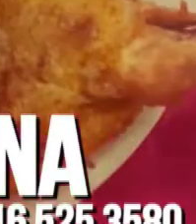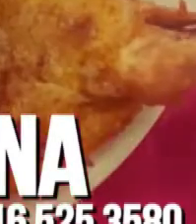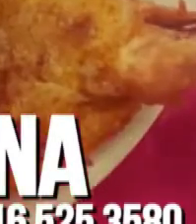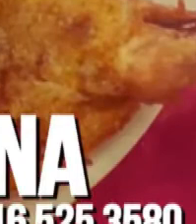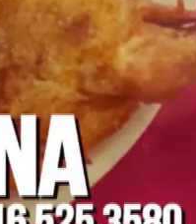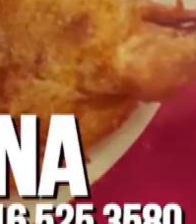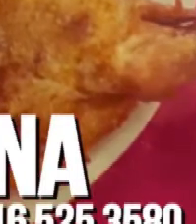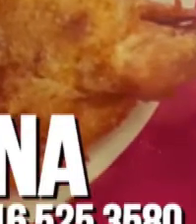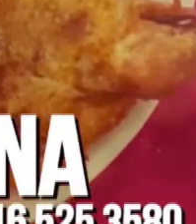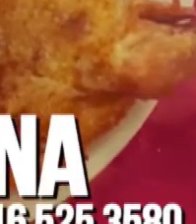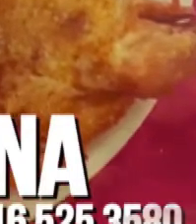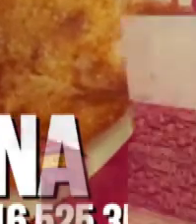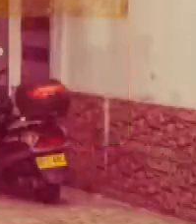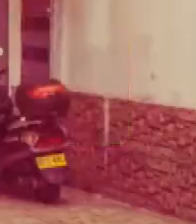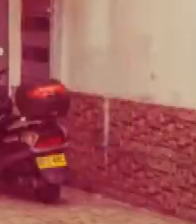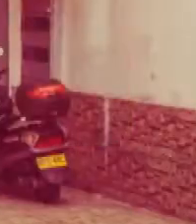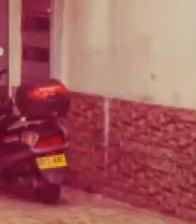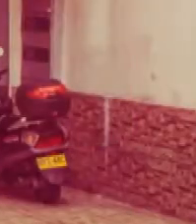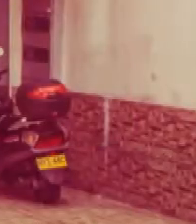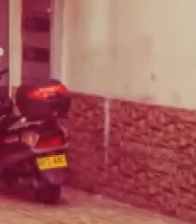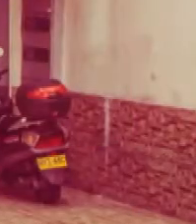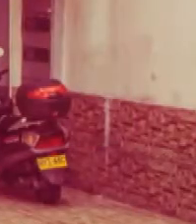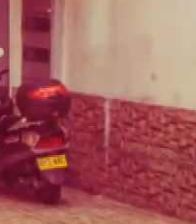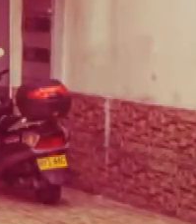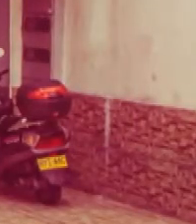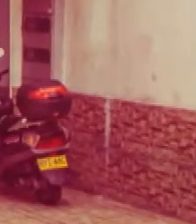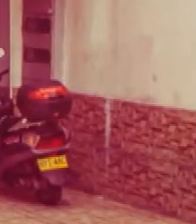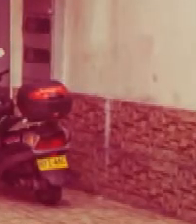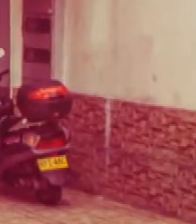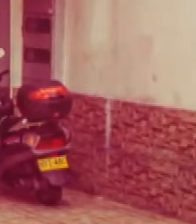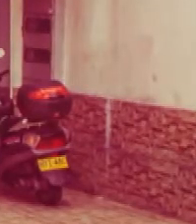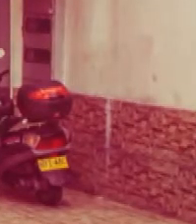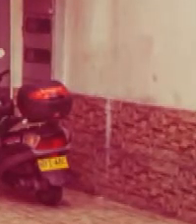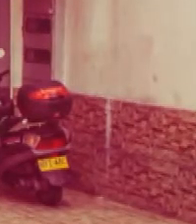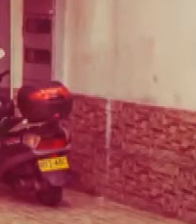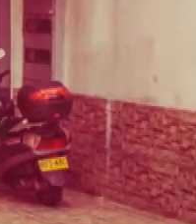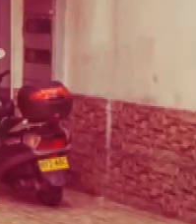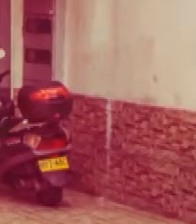620-1878. Estamos ubicados en la calle 52, número 2760.